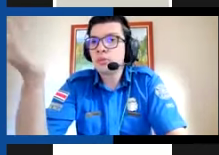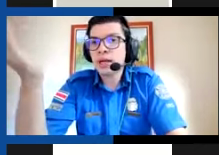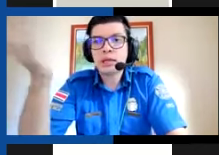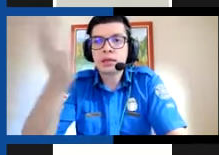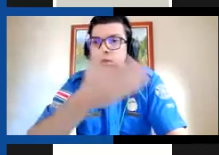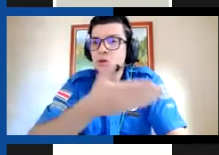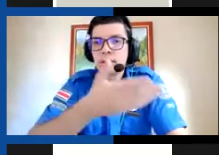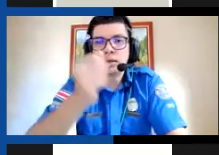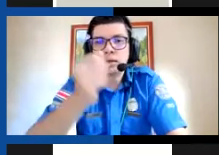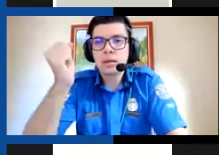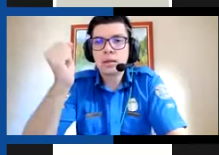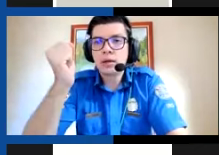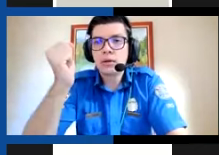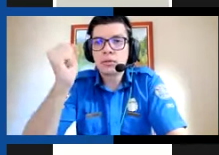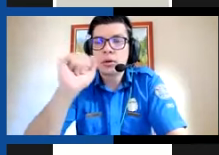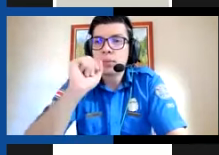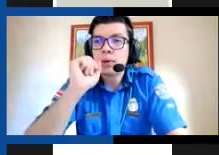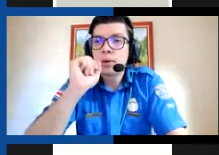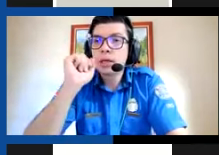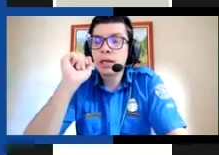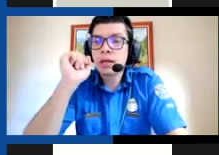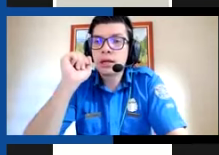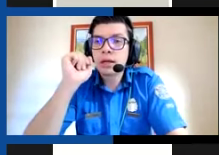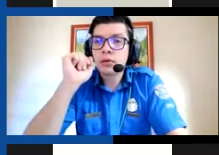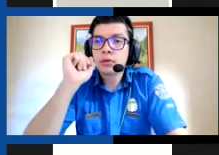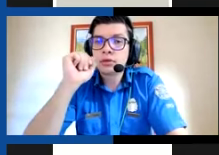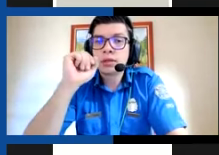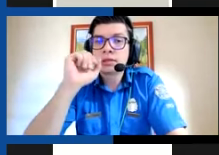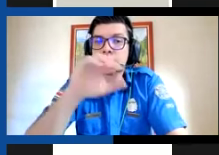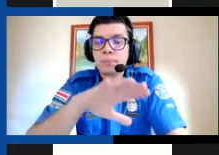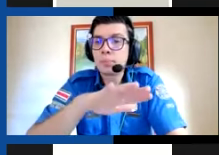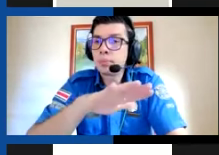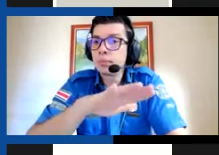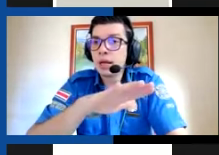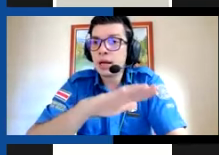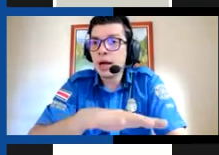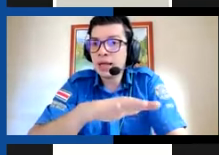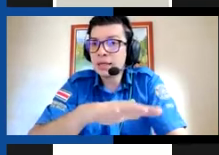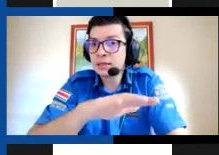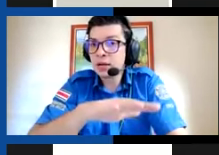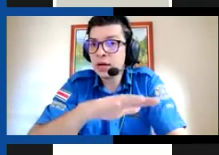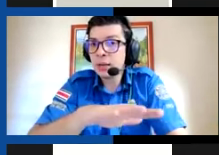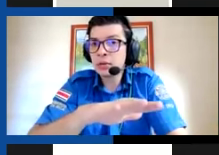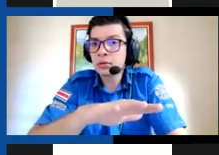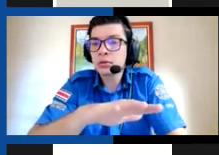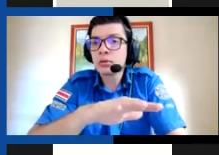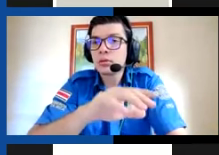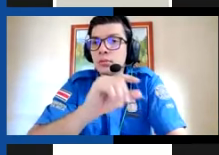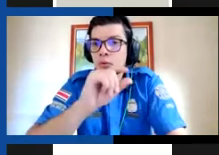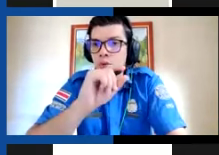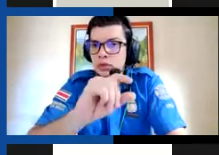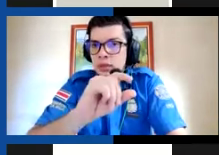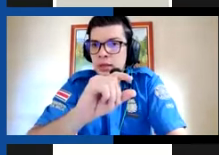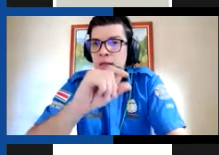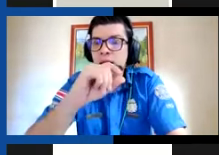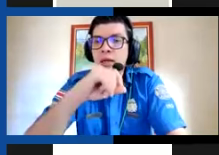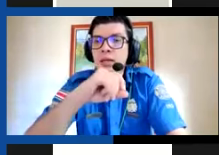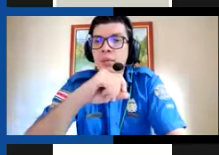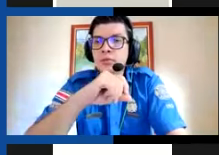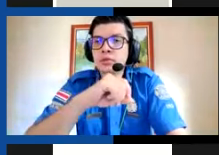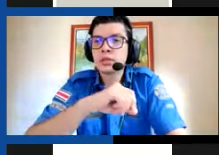hicimos mal y hay que cambiarlo. Pero aquí la condición es que a este reglamento,